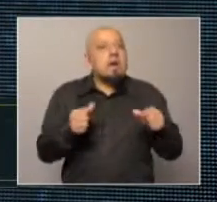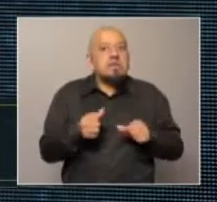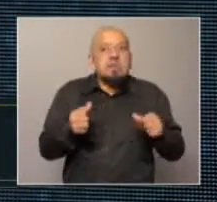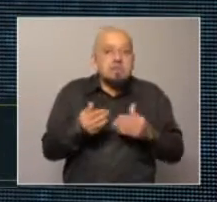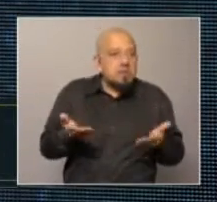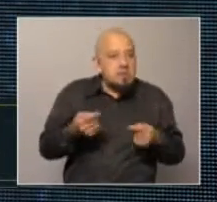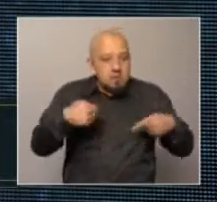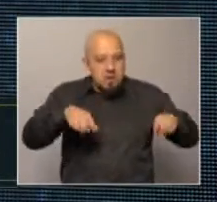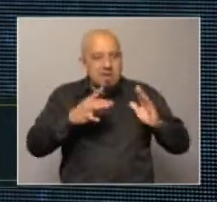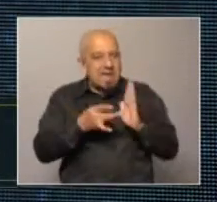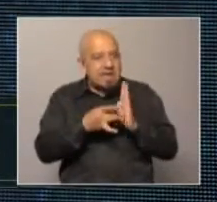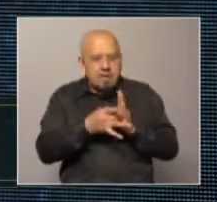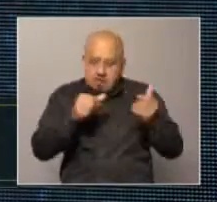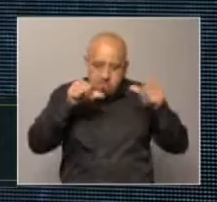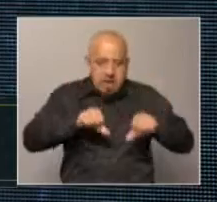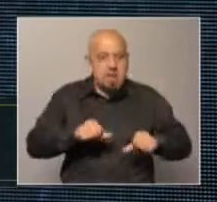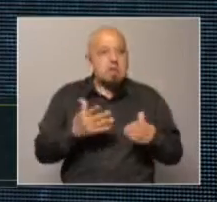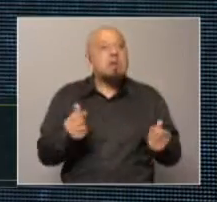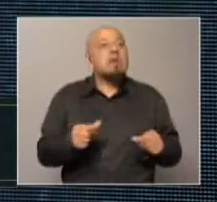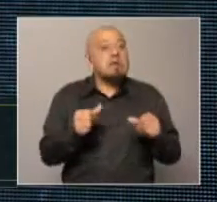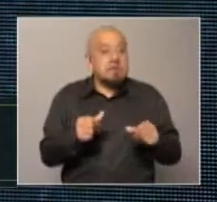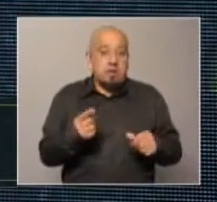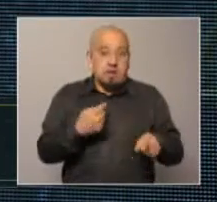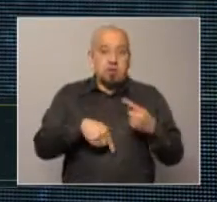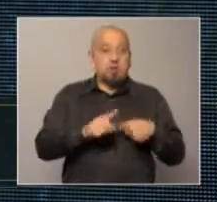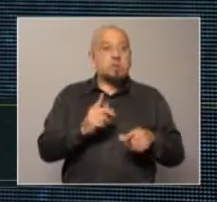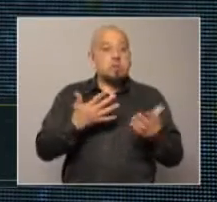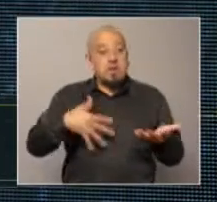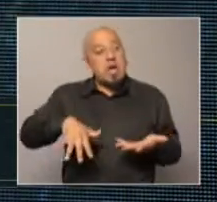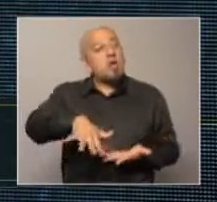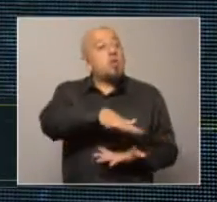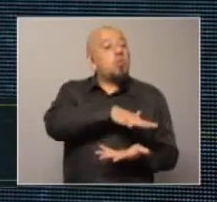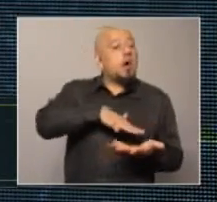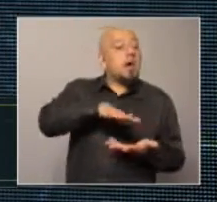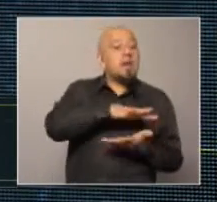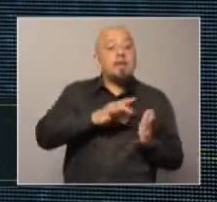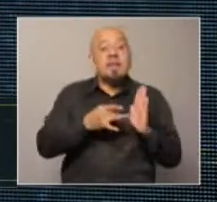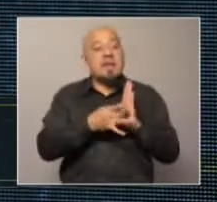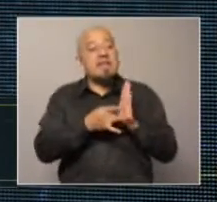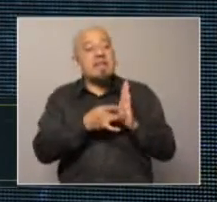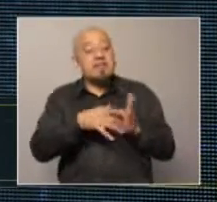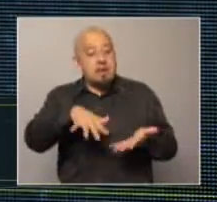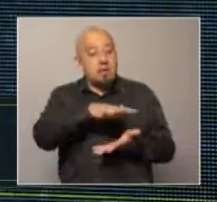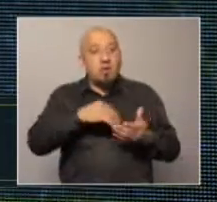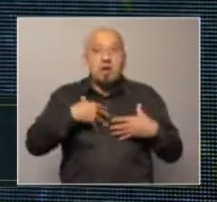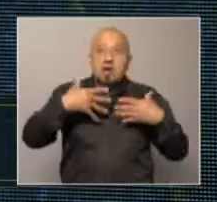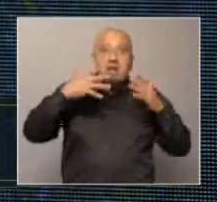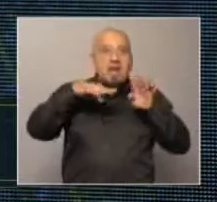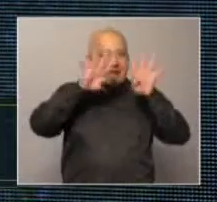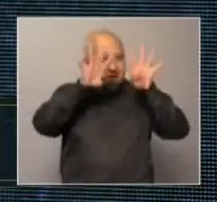precario en muchas situaciones. Con una geografía dominada por